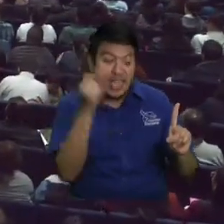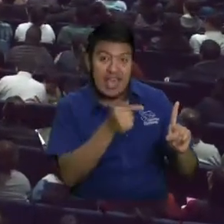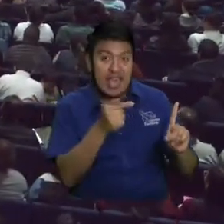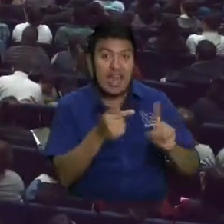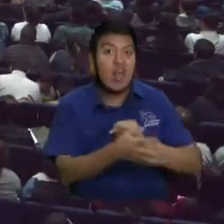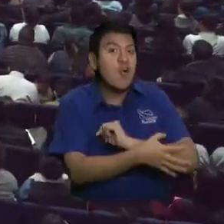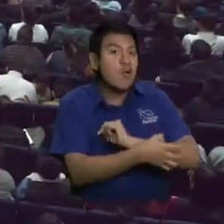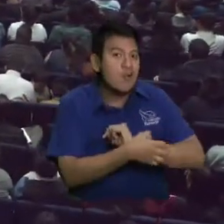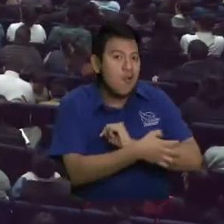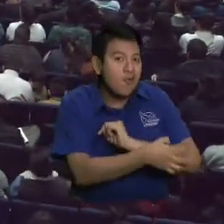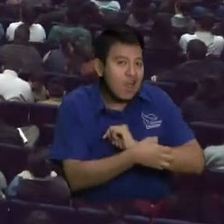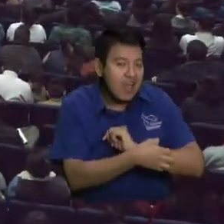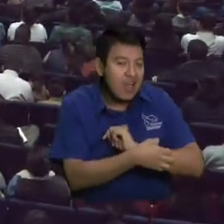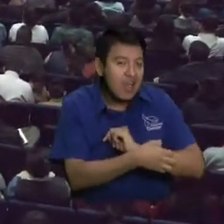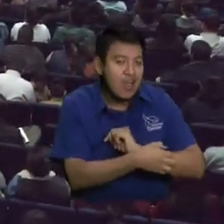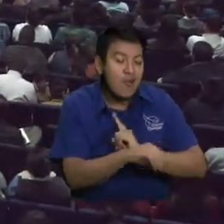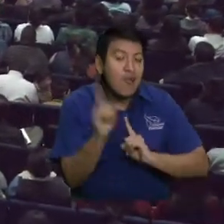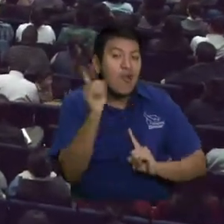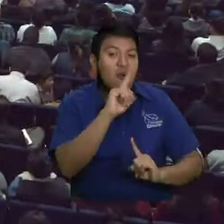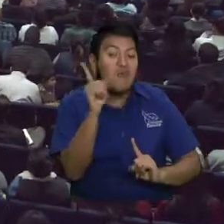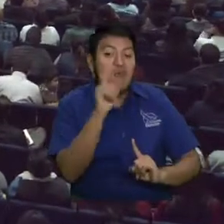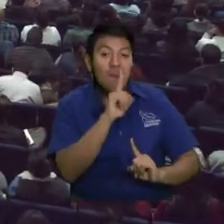No lo junten con las rapiñas.